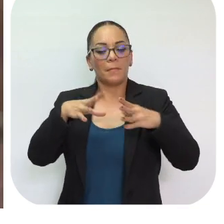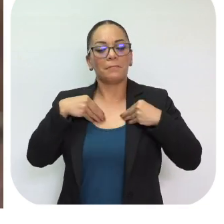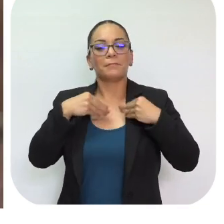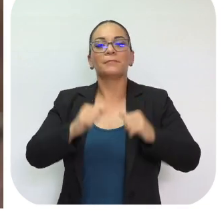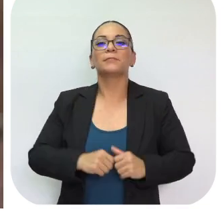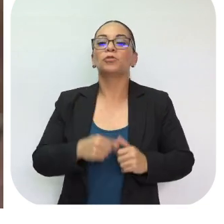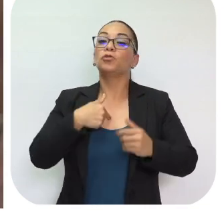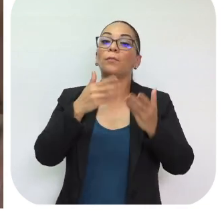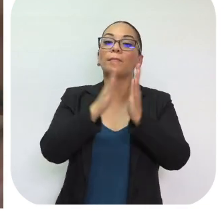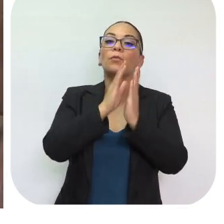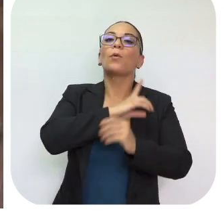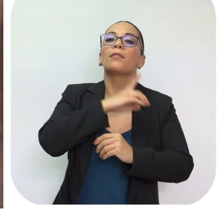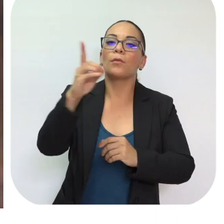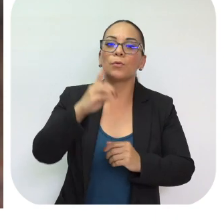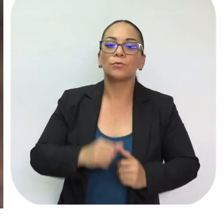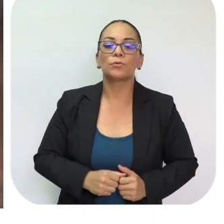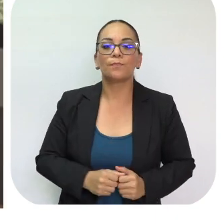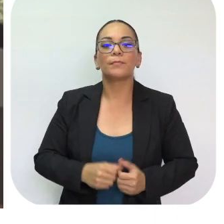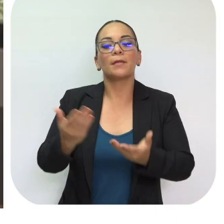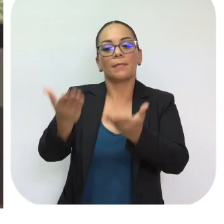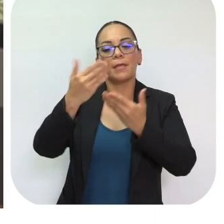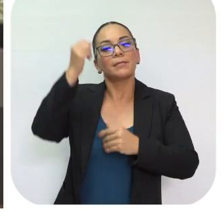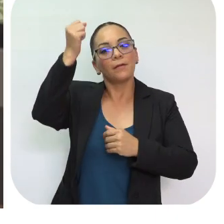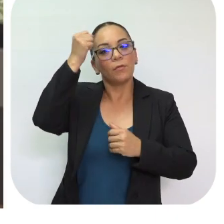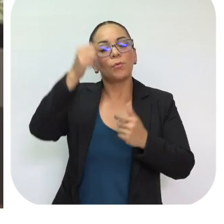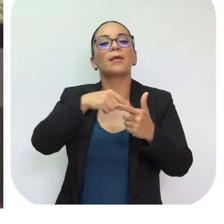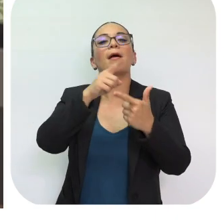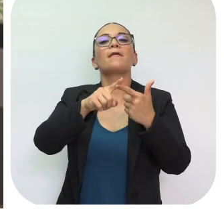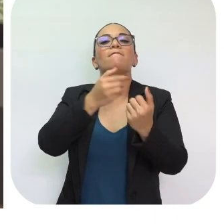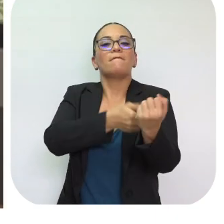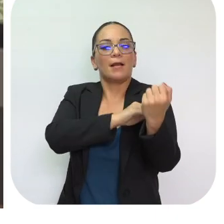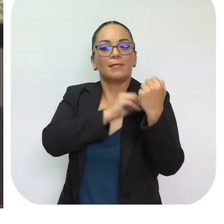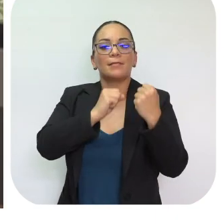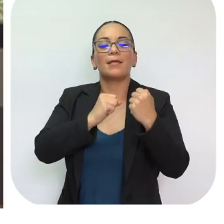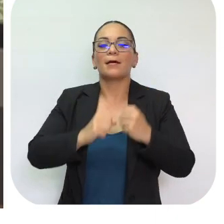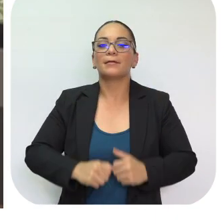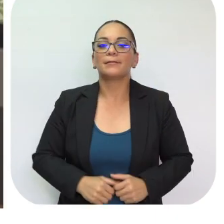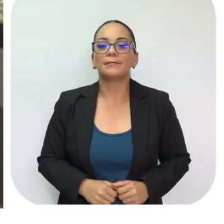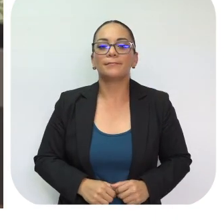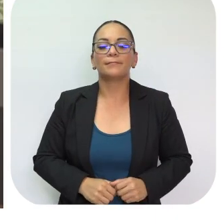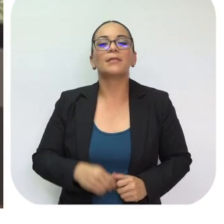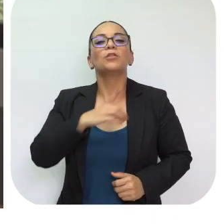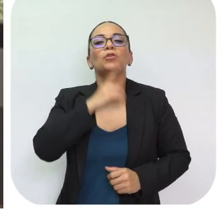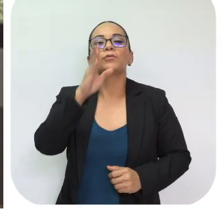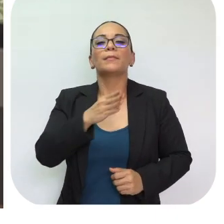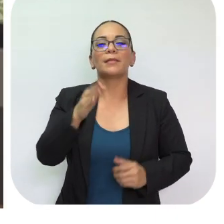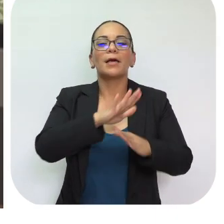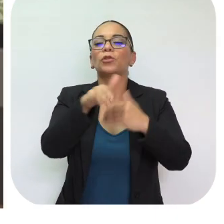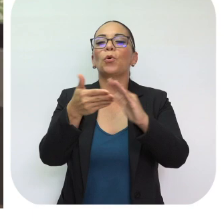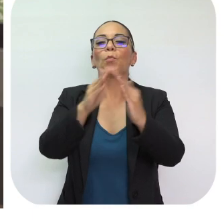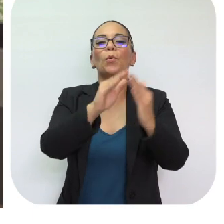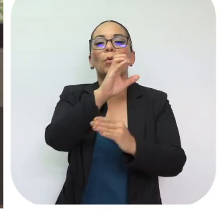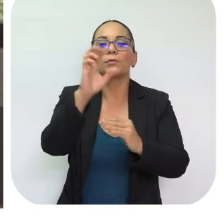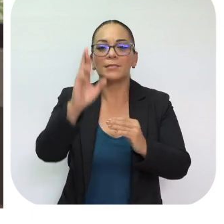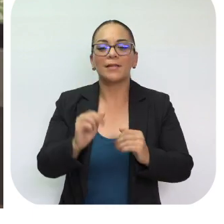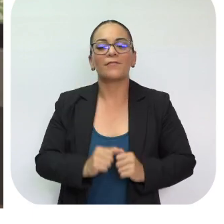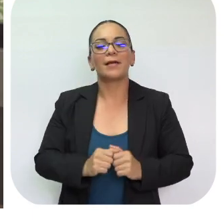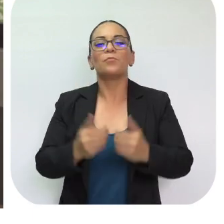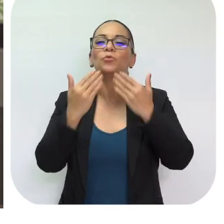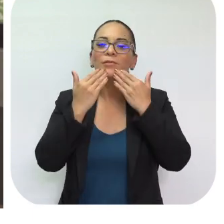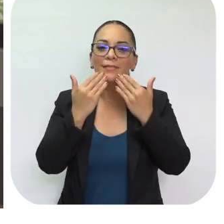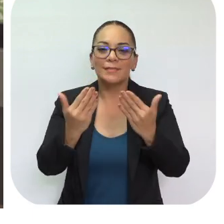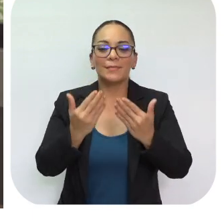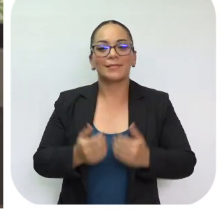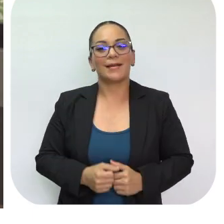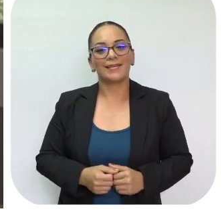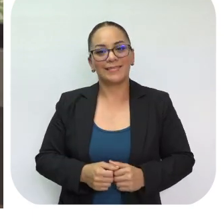que le pido a Dios, sabiduría y valentía. Que Dios bendiga a todo el pueblo de Costa Rica. Muchísimas gracias